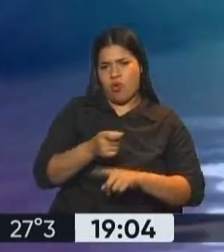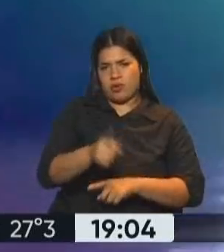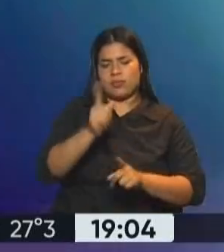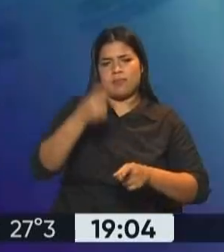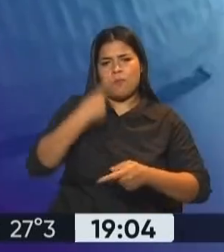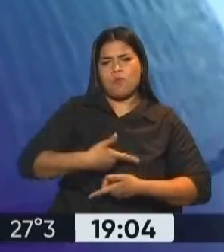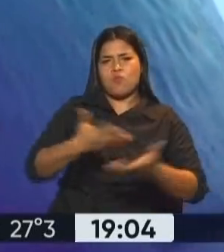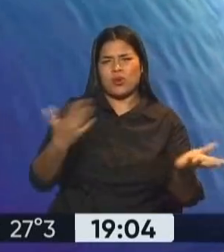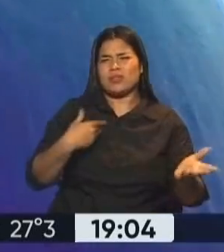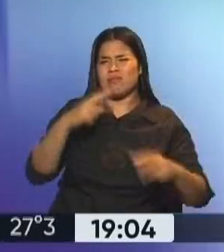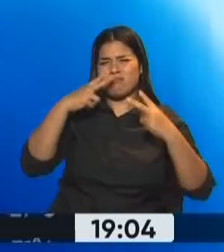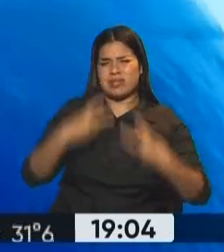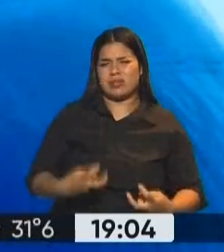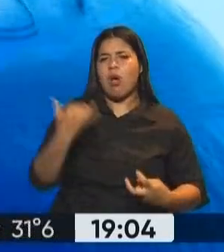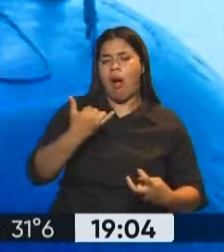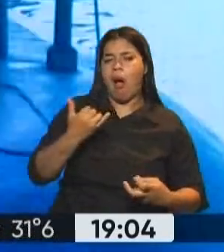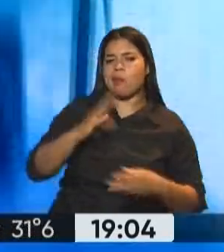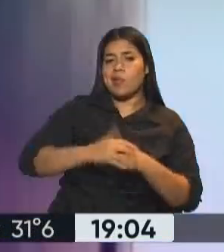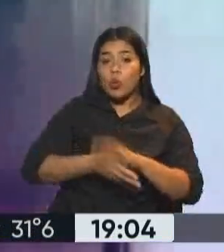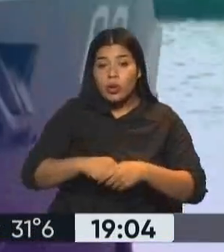cómo está manchando esta investigación.